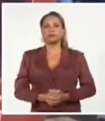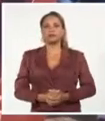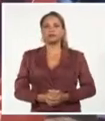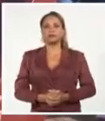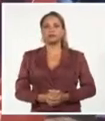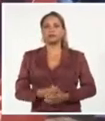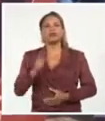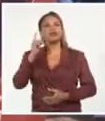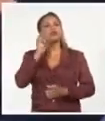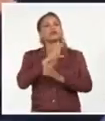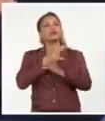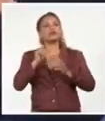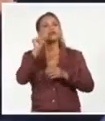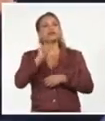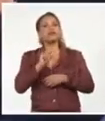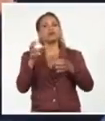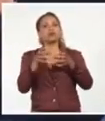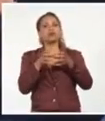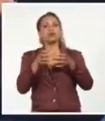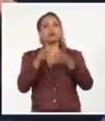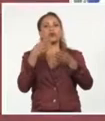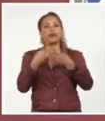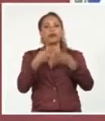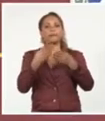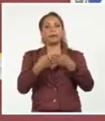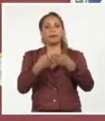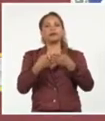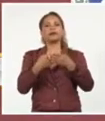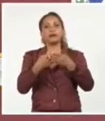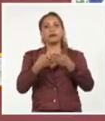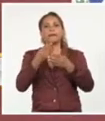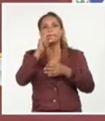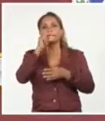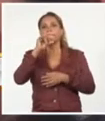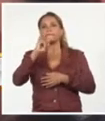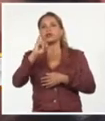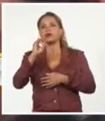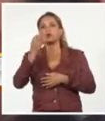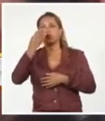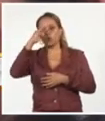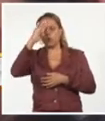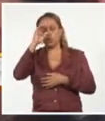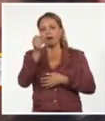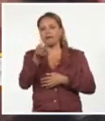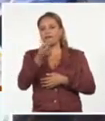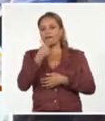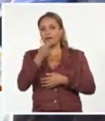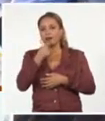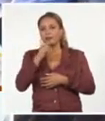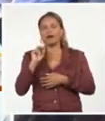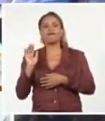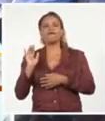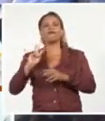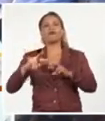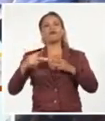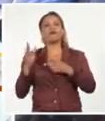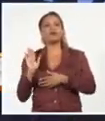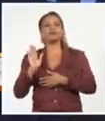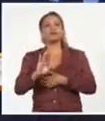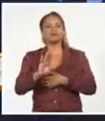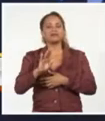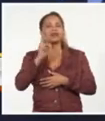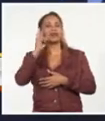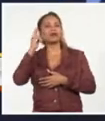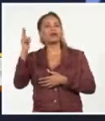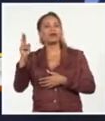Los científicos del grupo empresarial BioCuba Pharma regresaron a la tierra natal de los líderes de la revolución, Fidel y Raúl